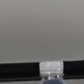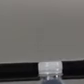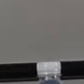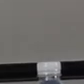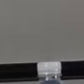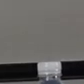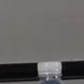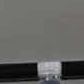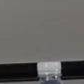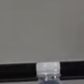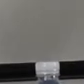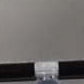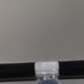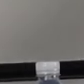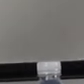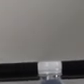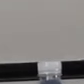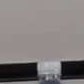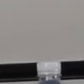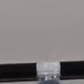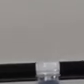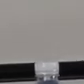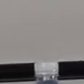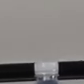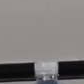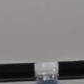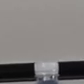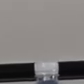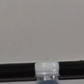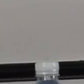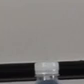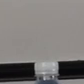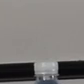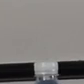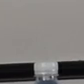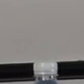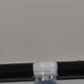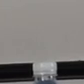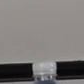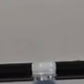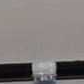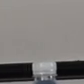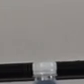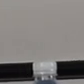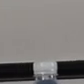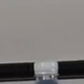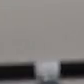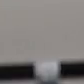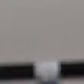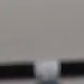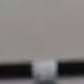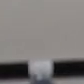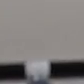sobre las claves del modelo de cooperativa en cesión de uso y nos traerá algunos ejemplos existentes.